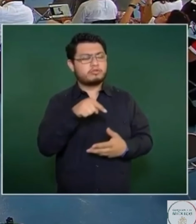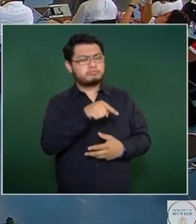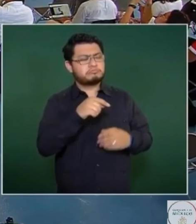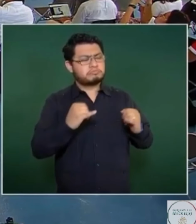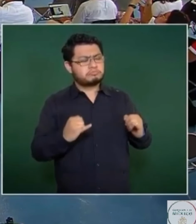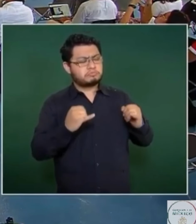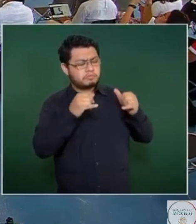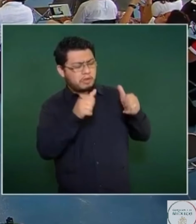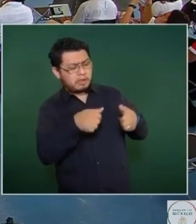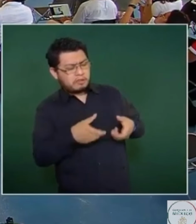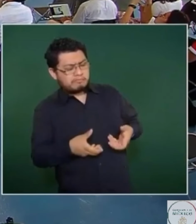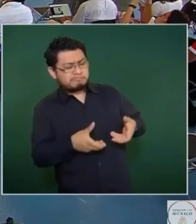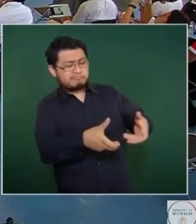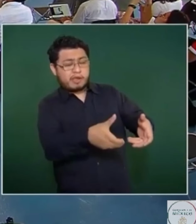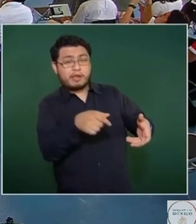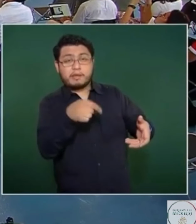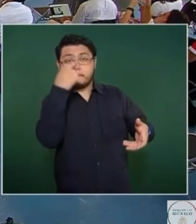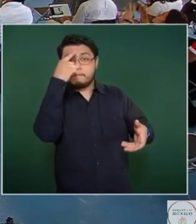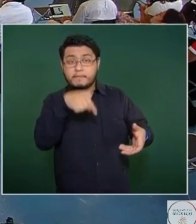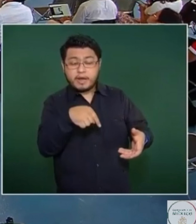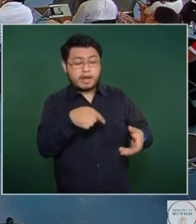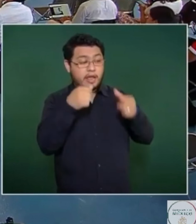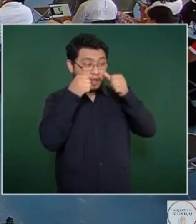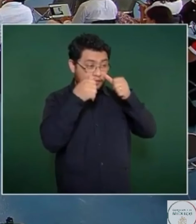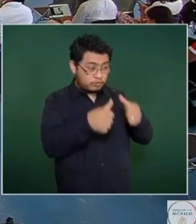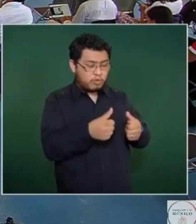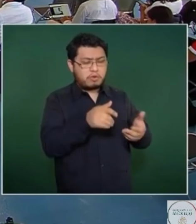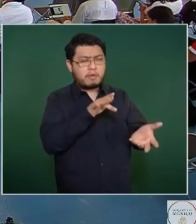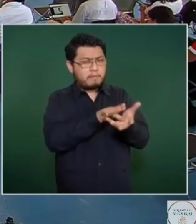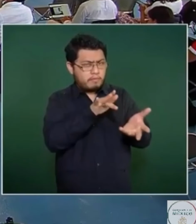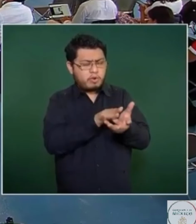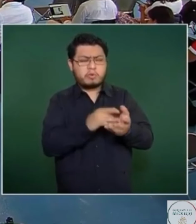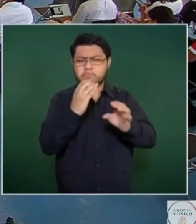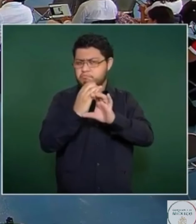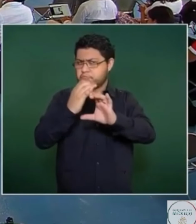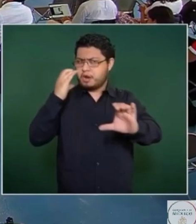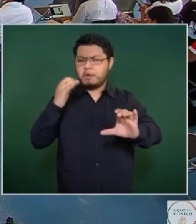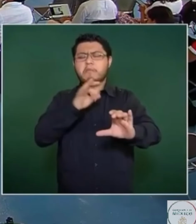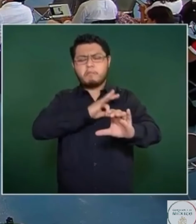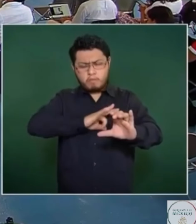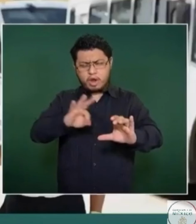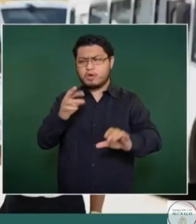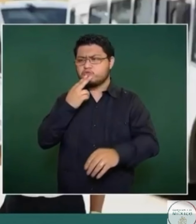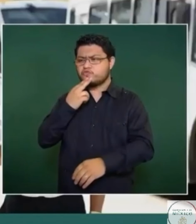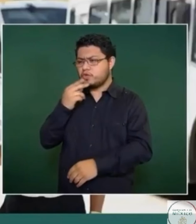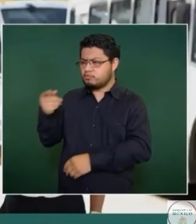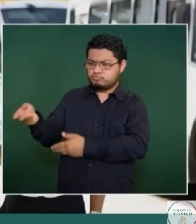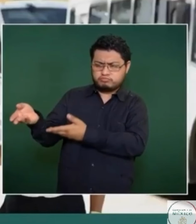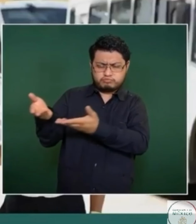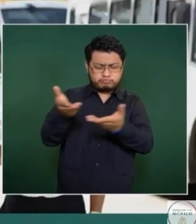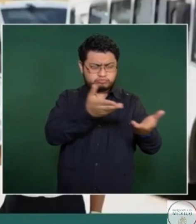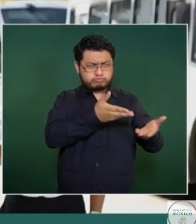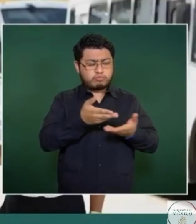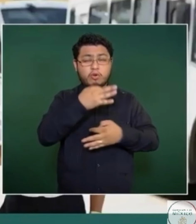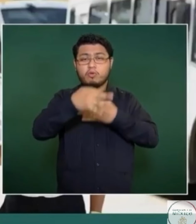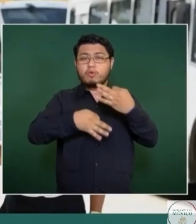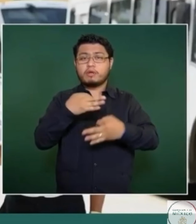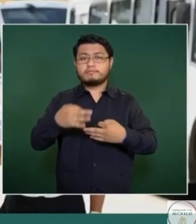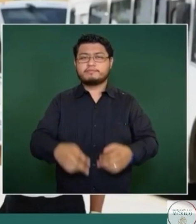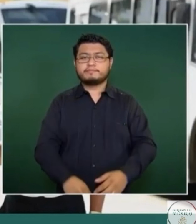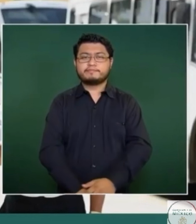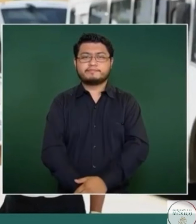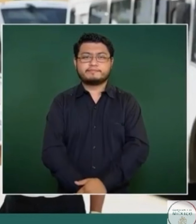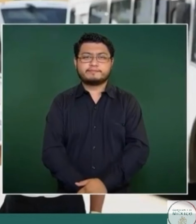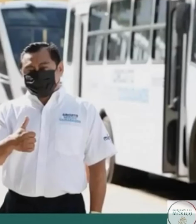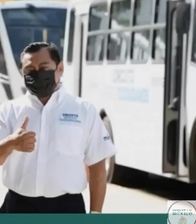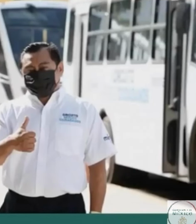ruta de transporte gratuita y exclusiva que pueden utilizar todos los elementos de la policía estatal, municipal, los elementos